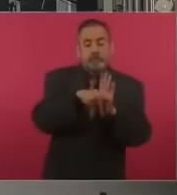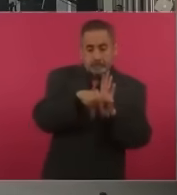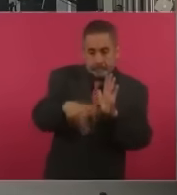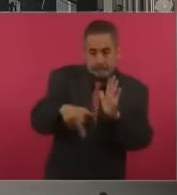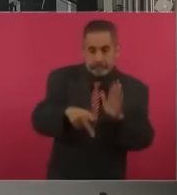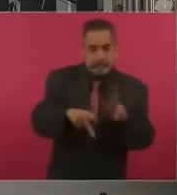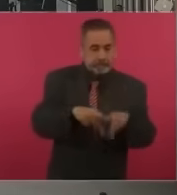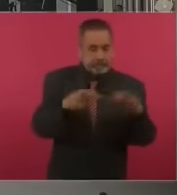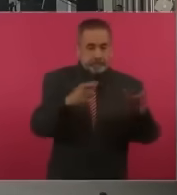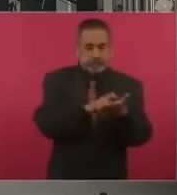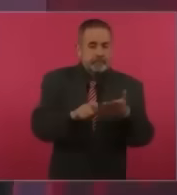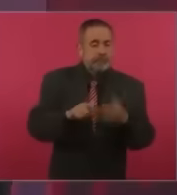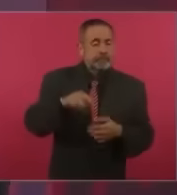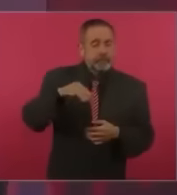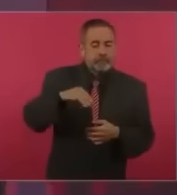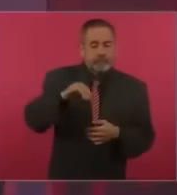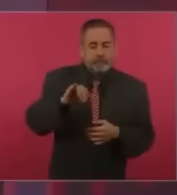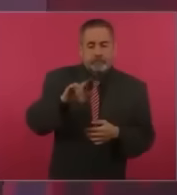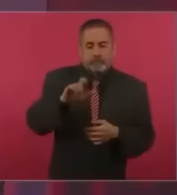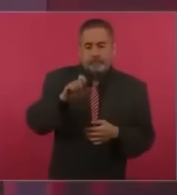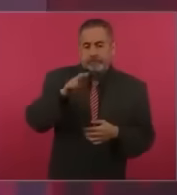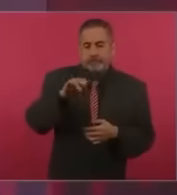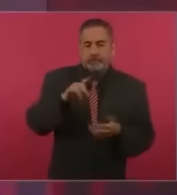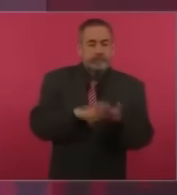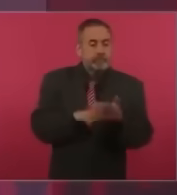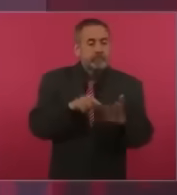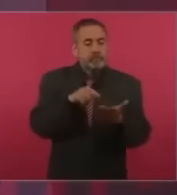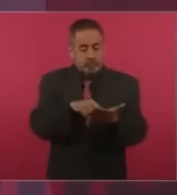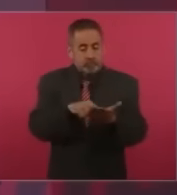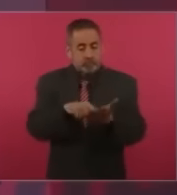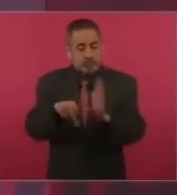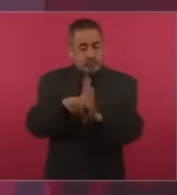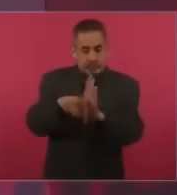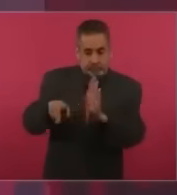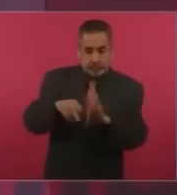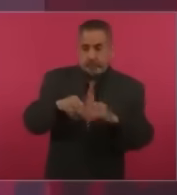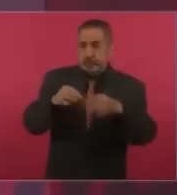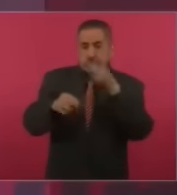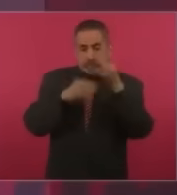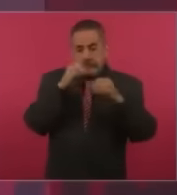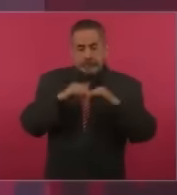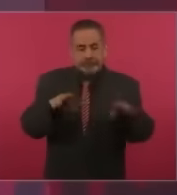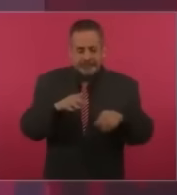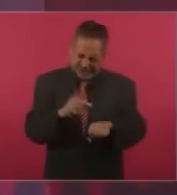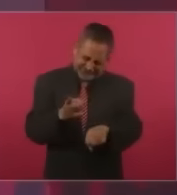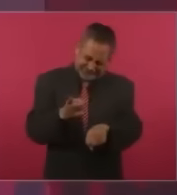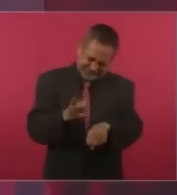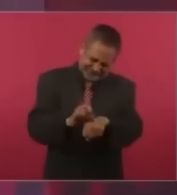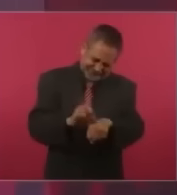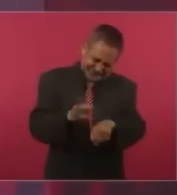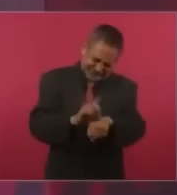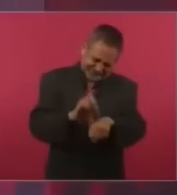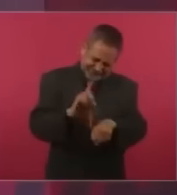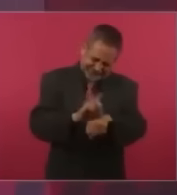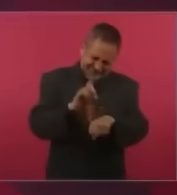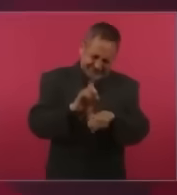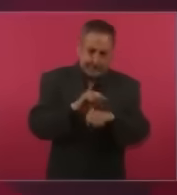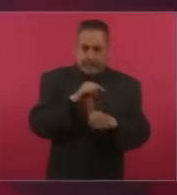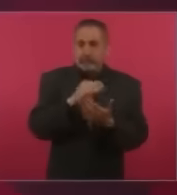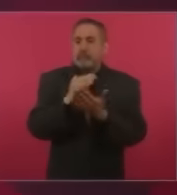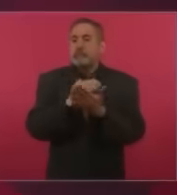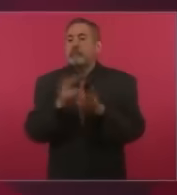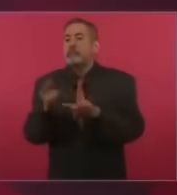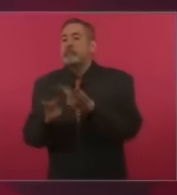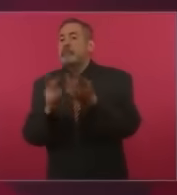ascenso a mí me parece una funcionaria de la Administración pública capaz honesta y dedicada de tend progresista y